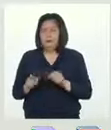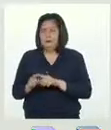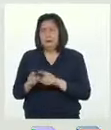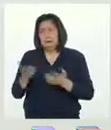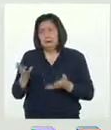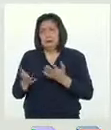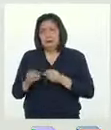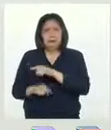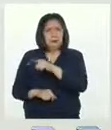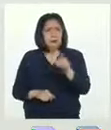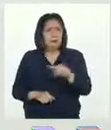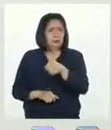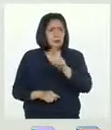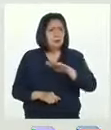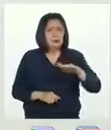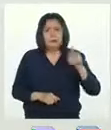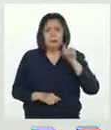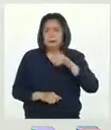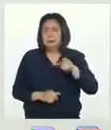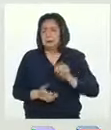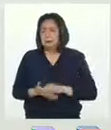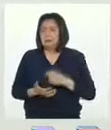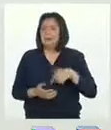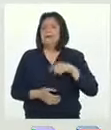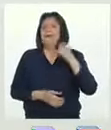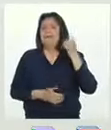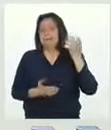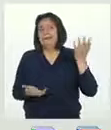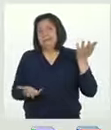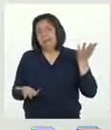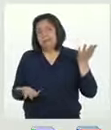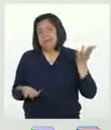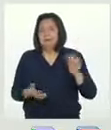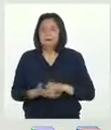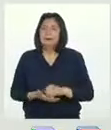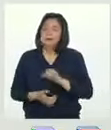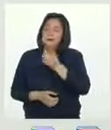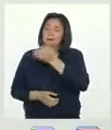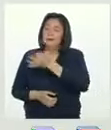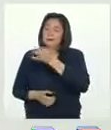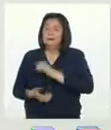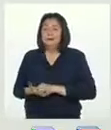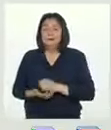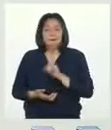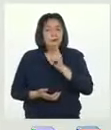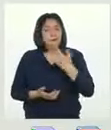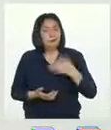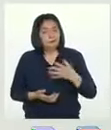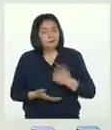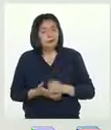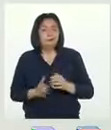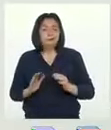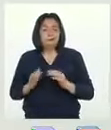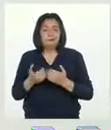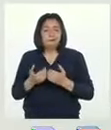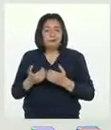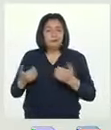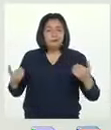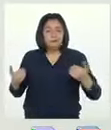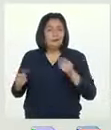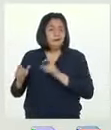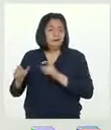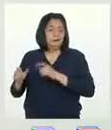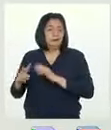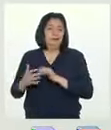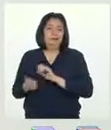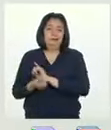haber sucedido a muchas otras chicas y chicos, y es entendible. Es verdad, uno de los efectos del aislamiento social es que hemos tenido